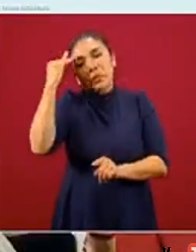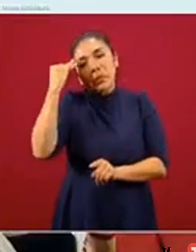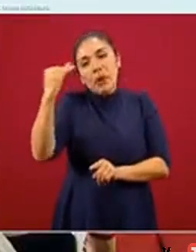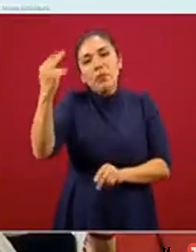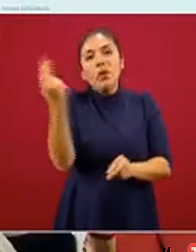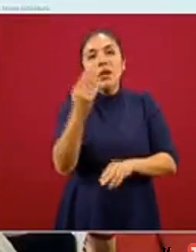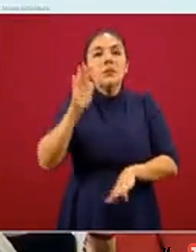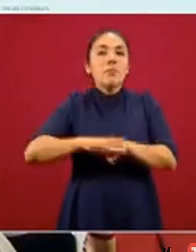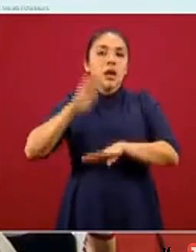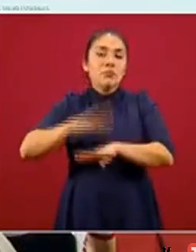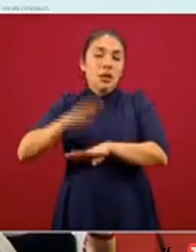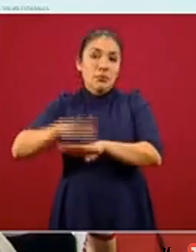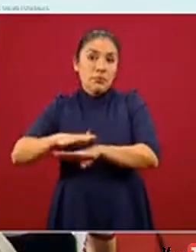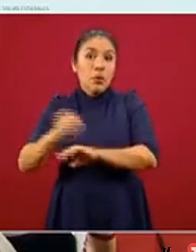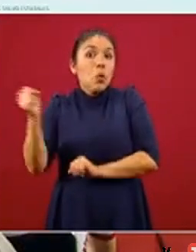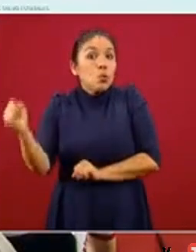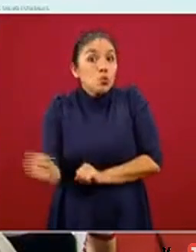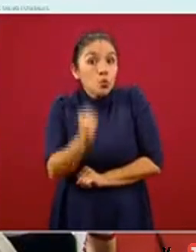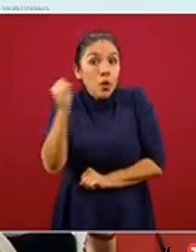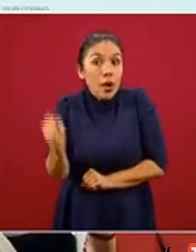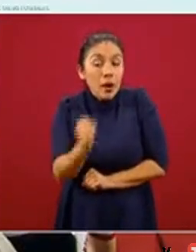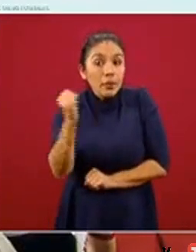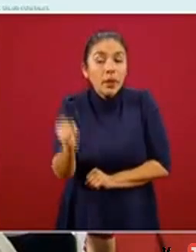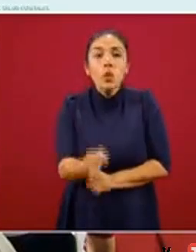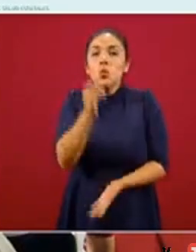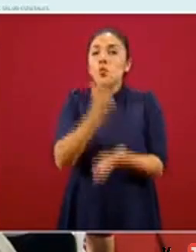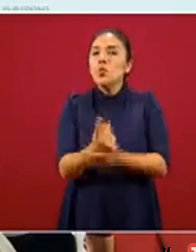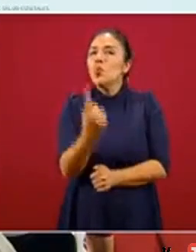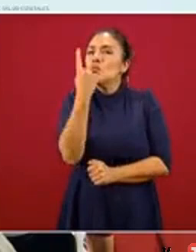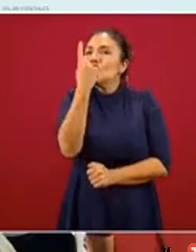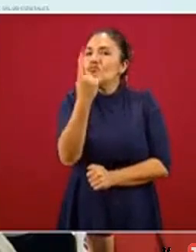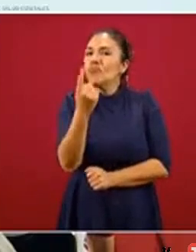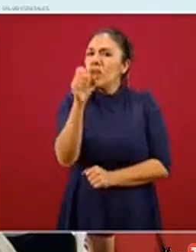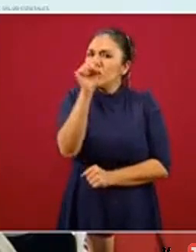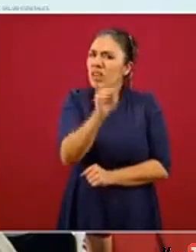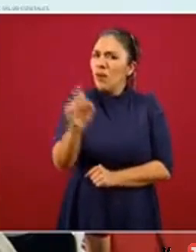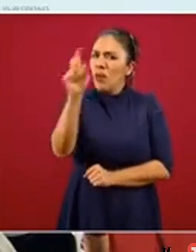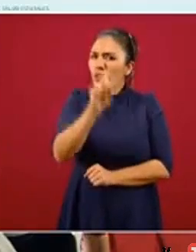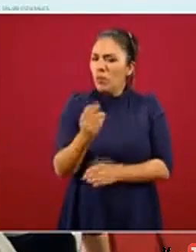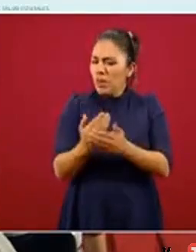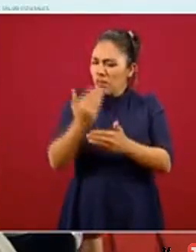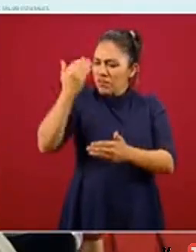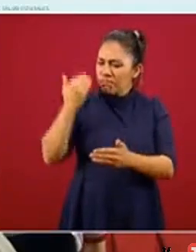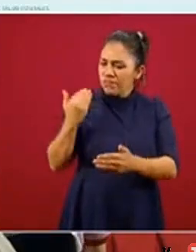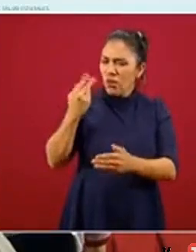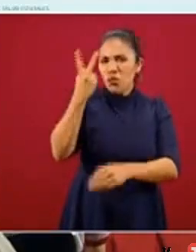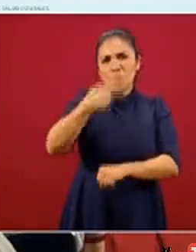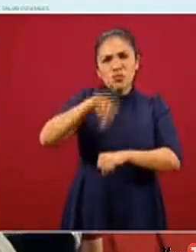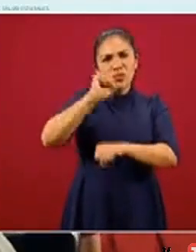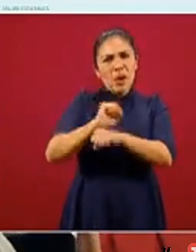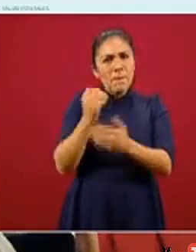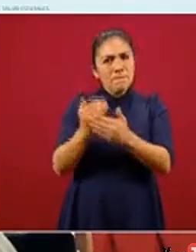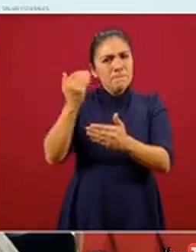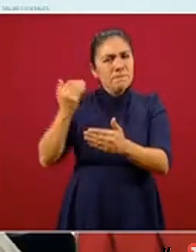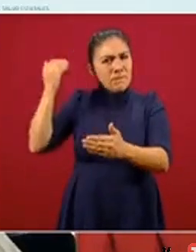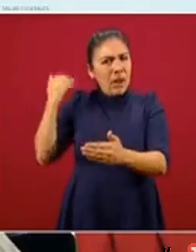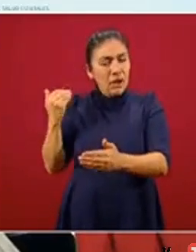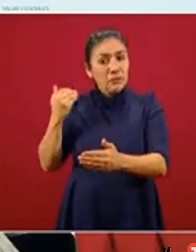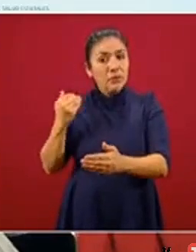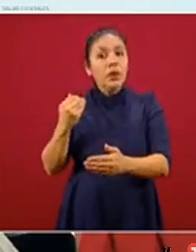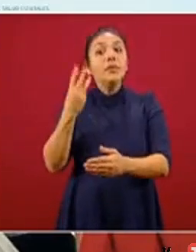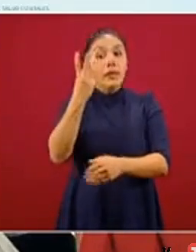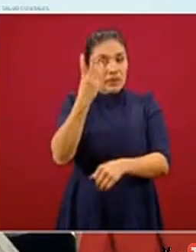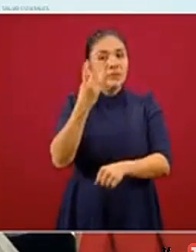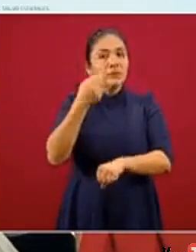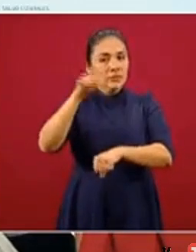necesitando. Afortunadamente, excepto un angustioso fin de semana que tuvimos hace dos semanas, en tres ya,